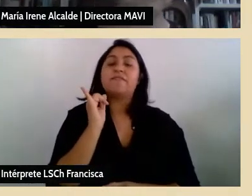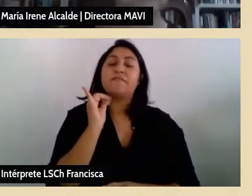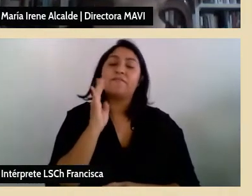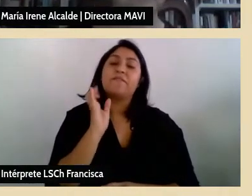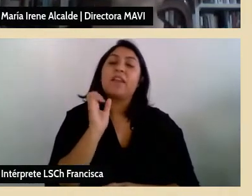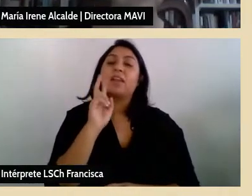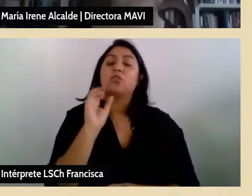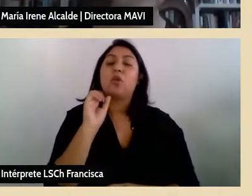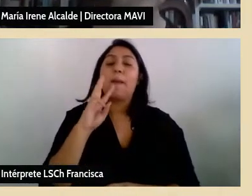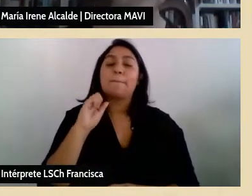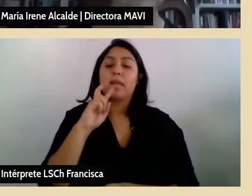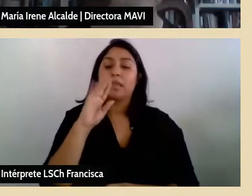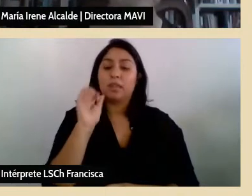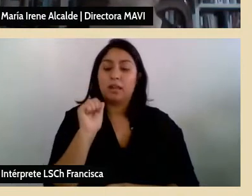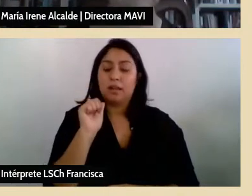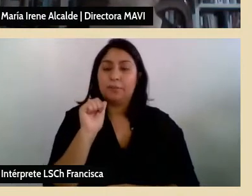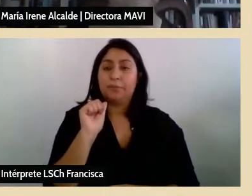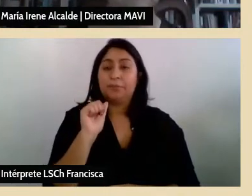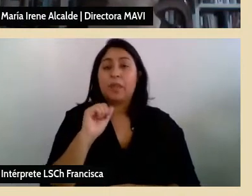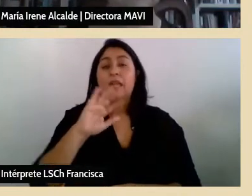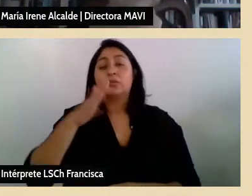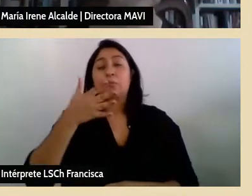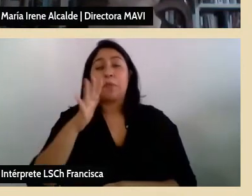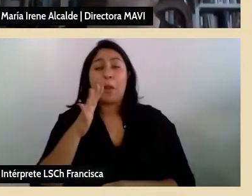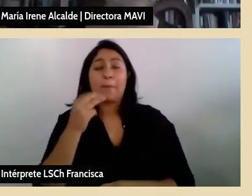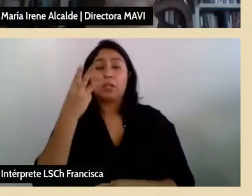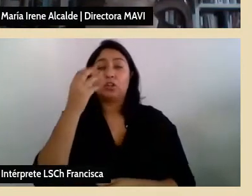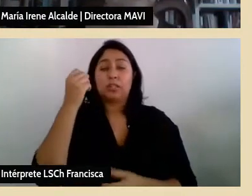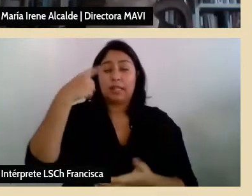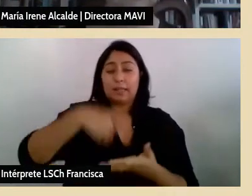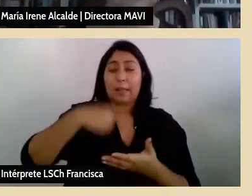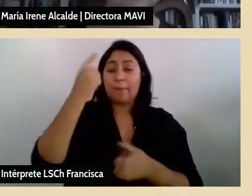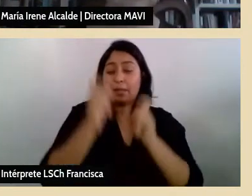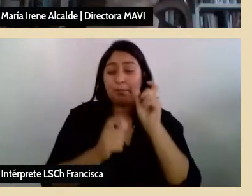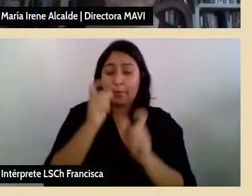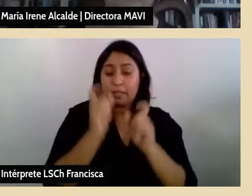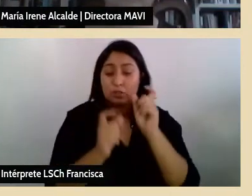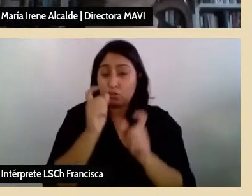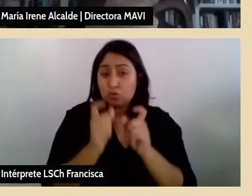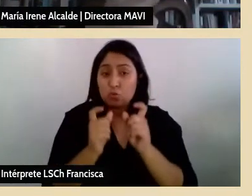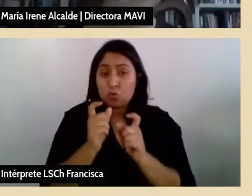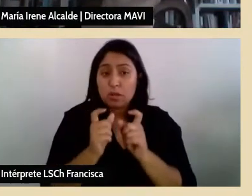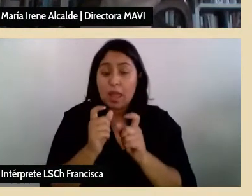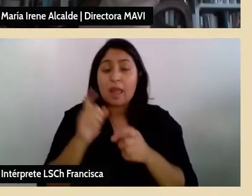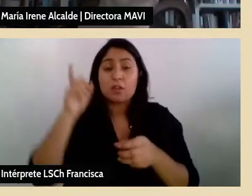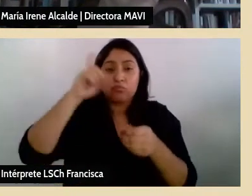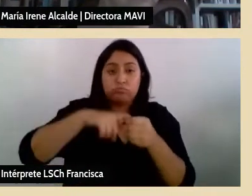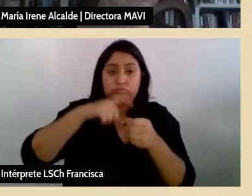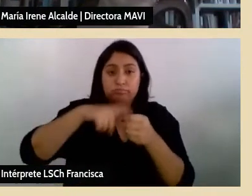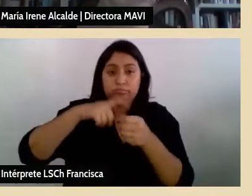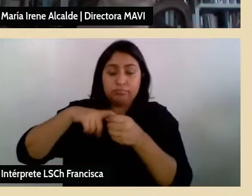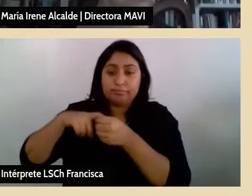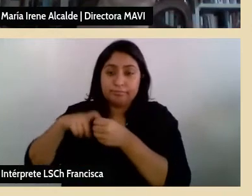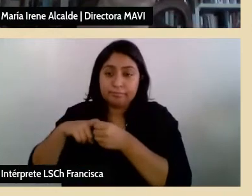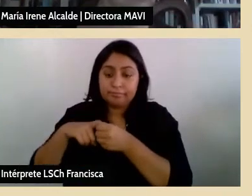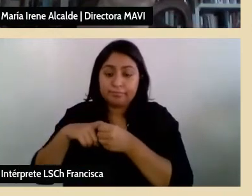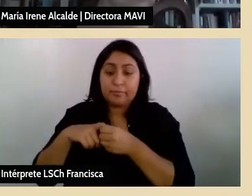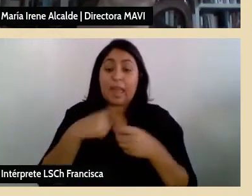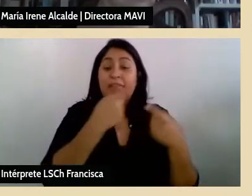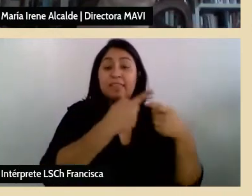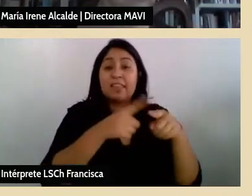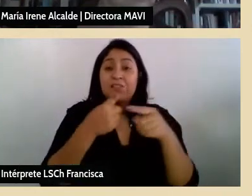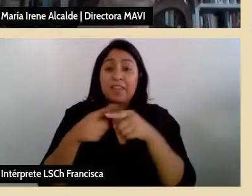somos aproximadamente cerca de 30.000 personas que se conectan en las distintas